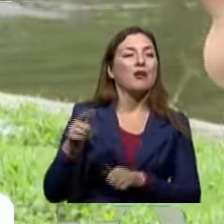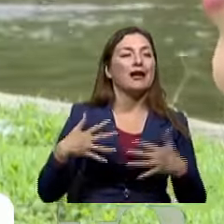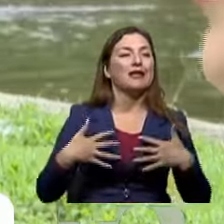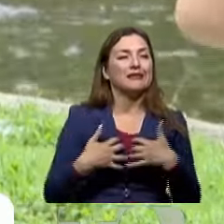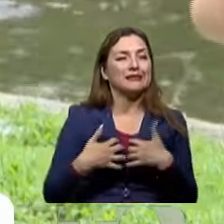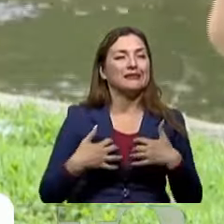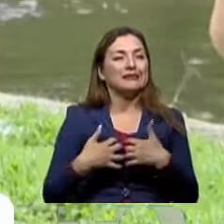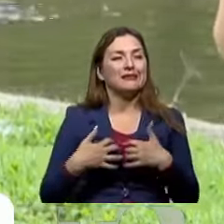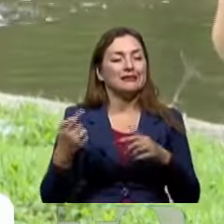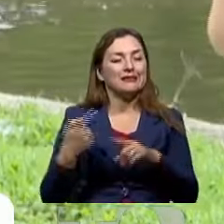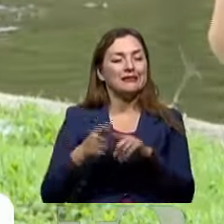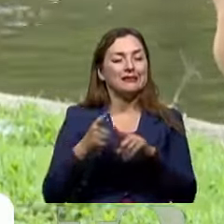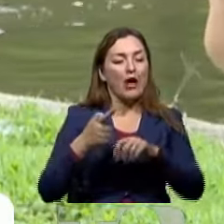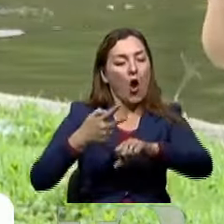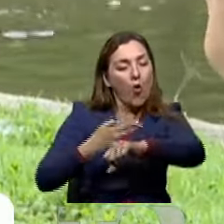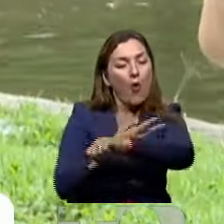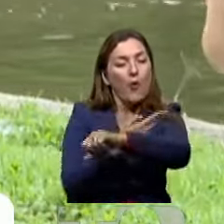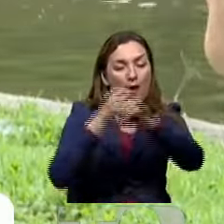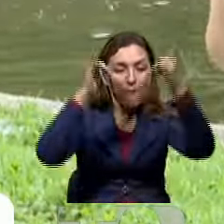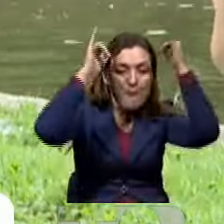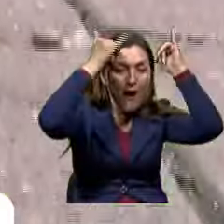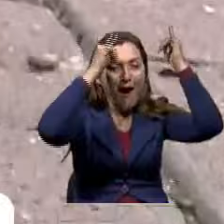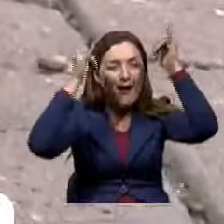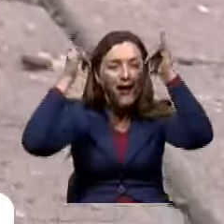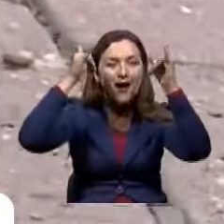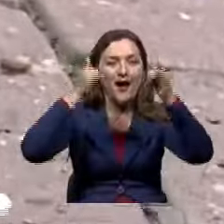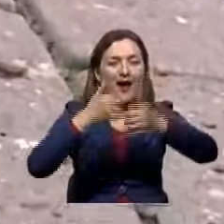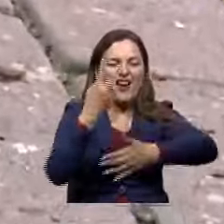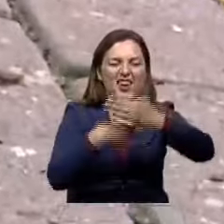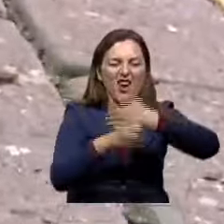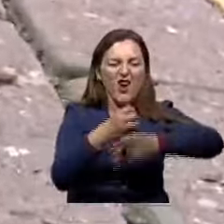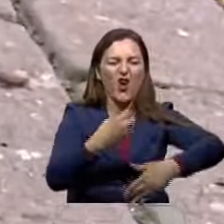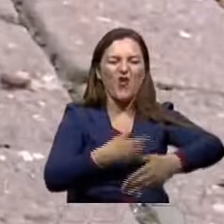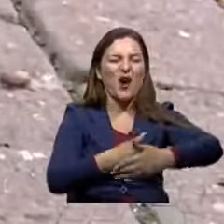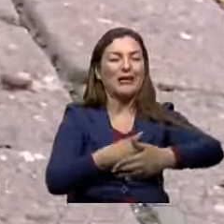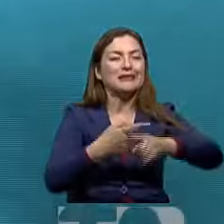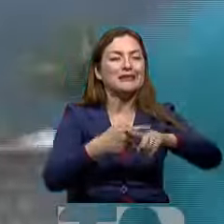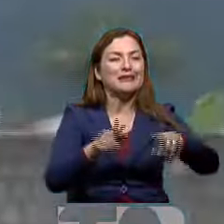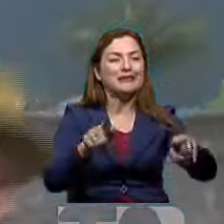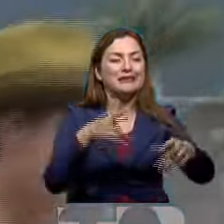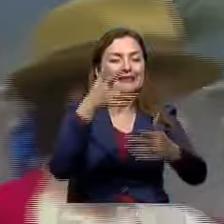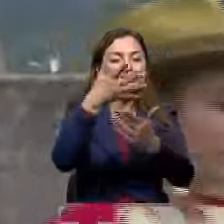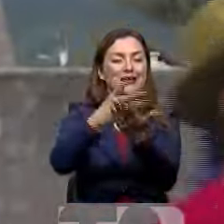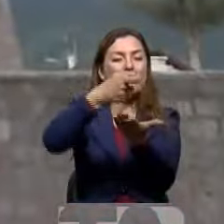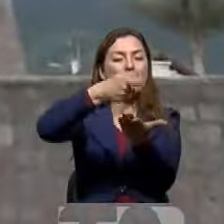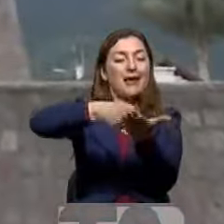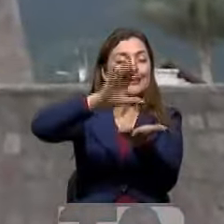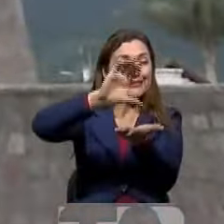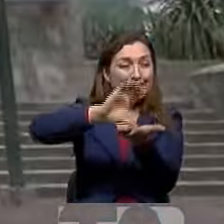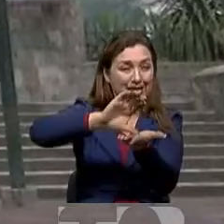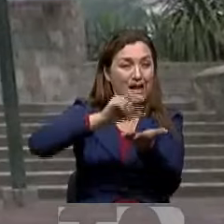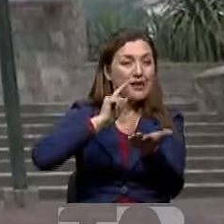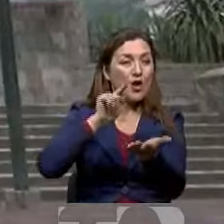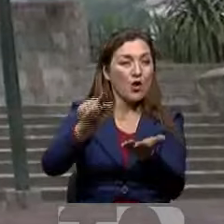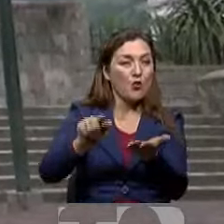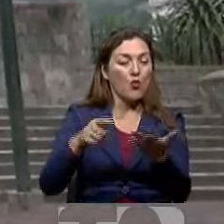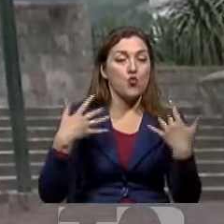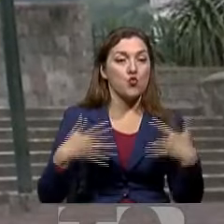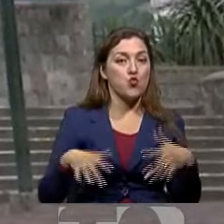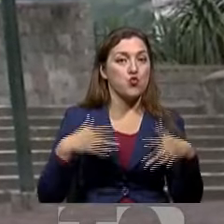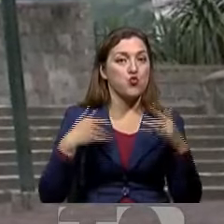animalitos domésticos como ovejas, vacas, terneros. De regreso a la plaza central, nos encontramos con la